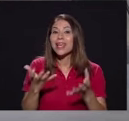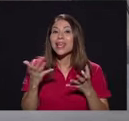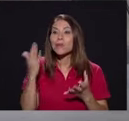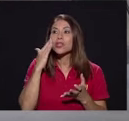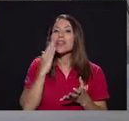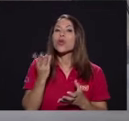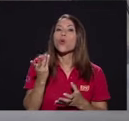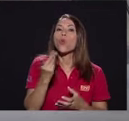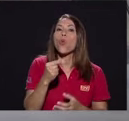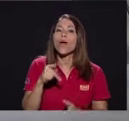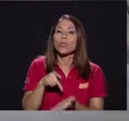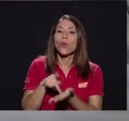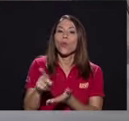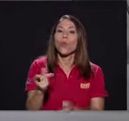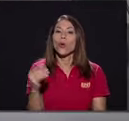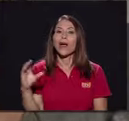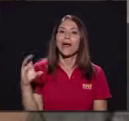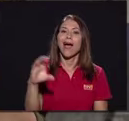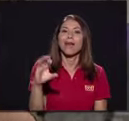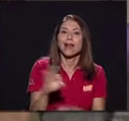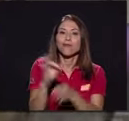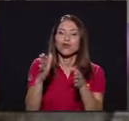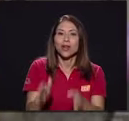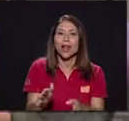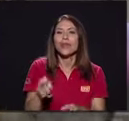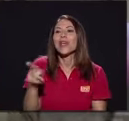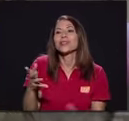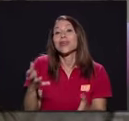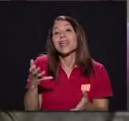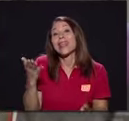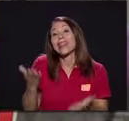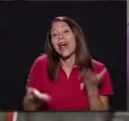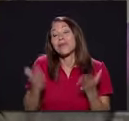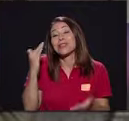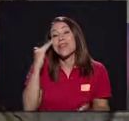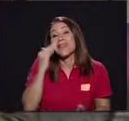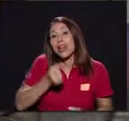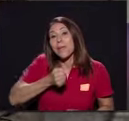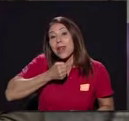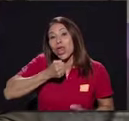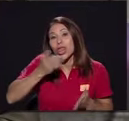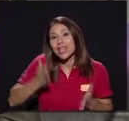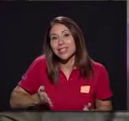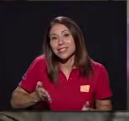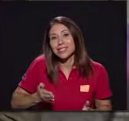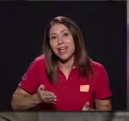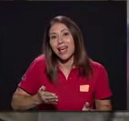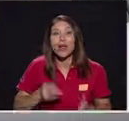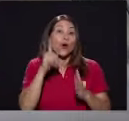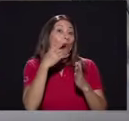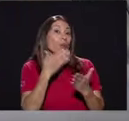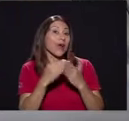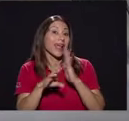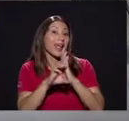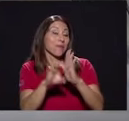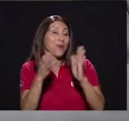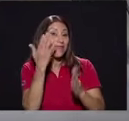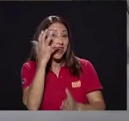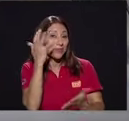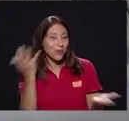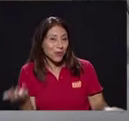el funcionario, porque eso no es, eso es lo que quiere saber el periodista, posiblemente para alguna Tú portada. tienes un buen ejemplo en Facebook.